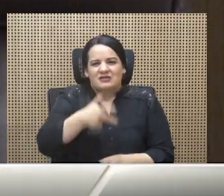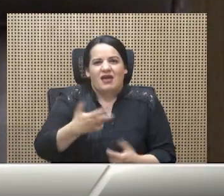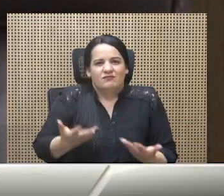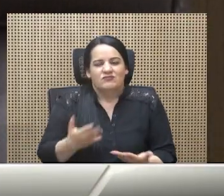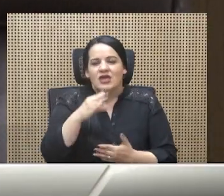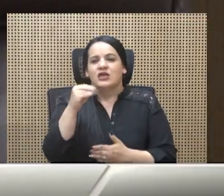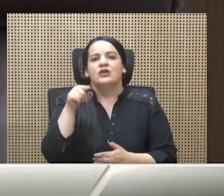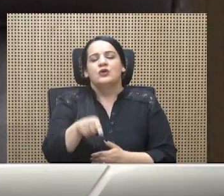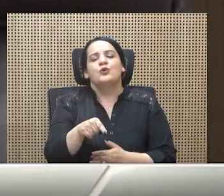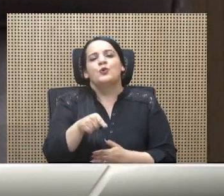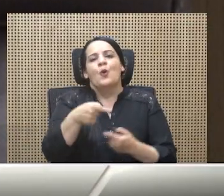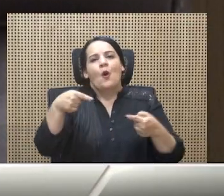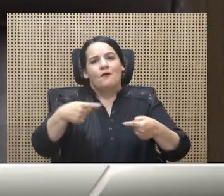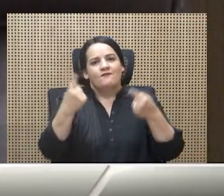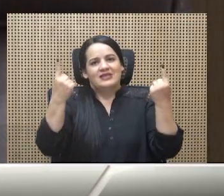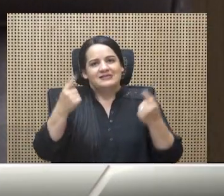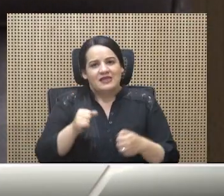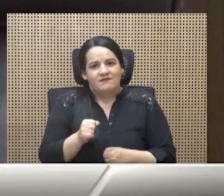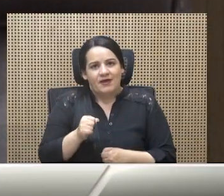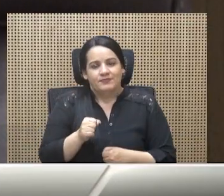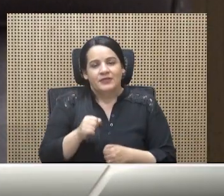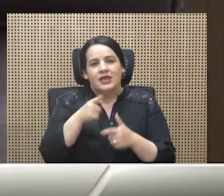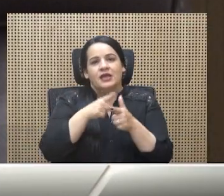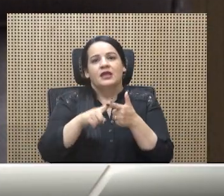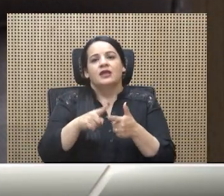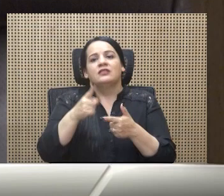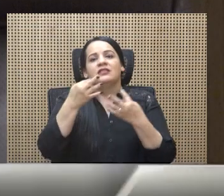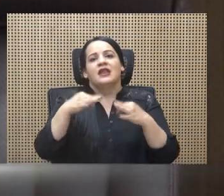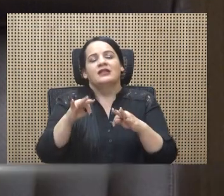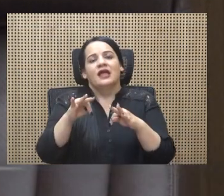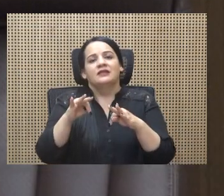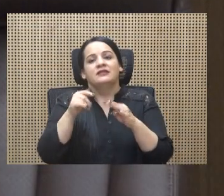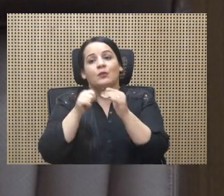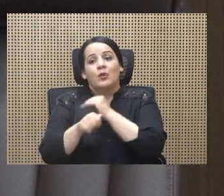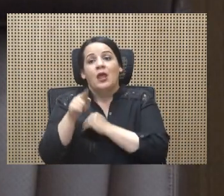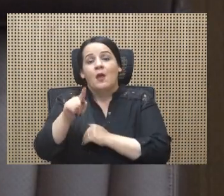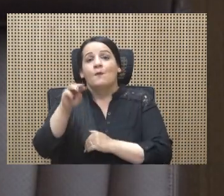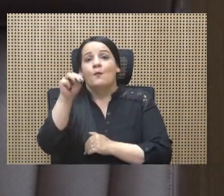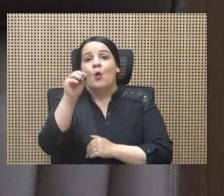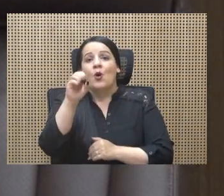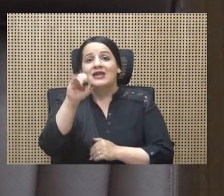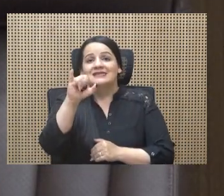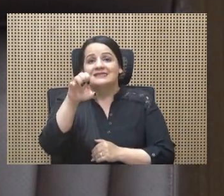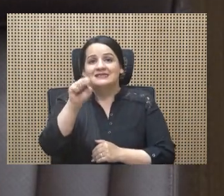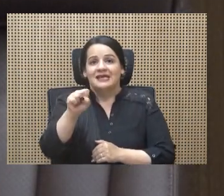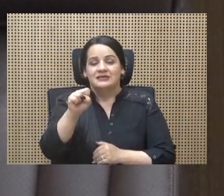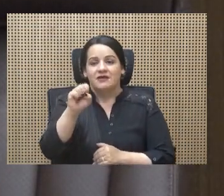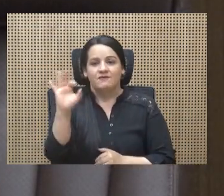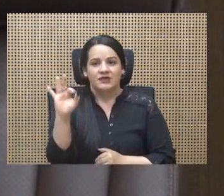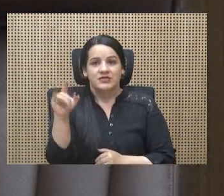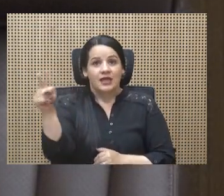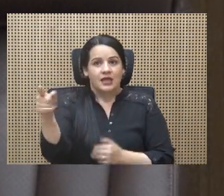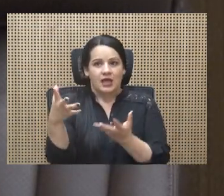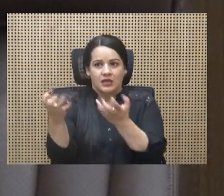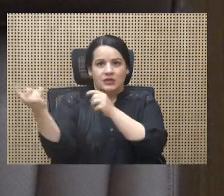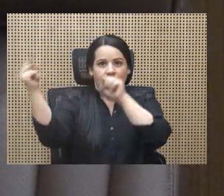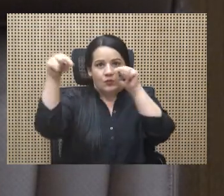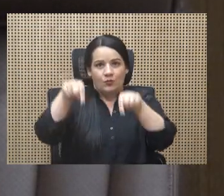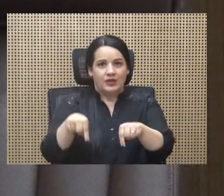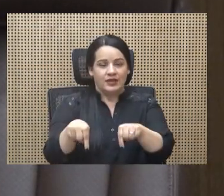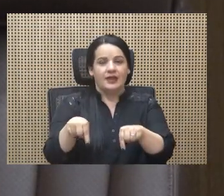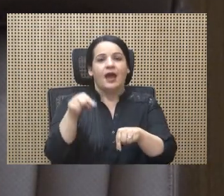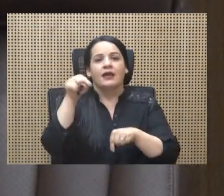pago con otro gran financista verdiblanco Moisés fachler quien tuvo la desfachatez de venir a mentir a esta